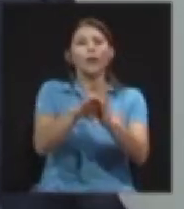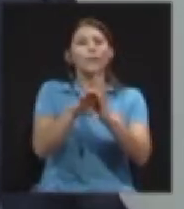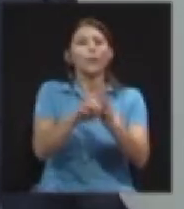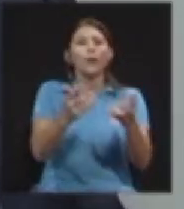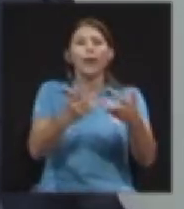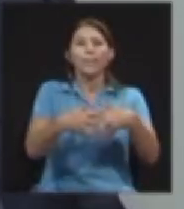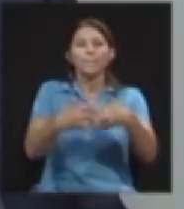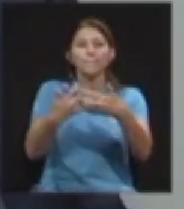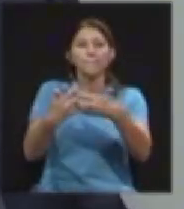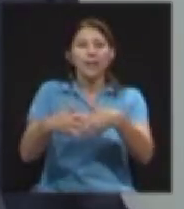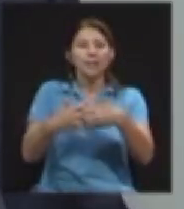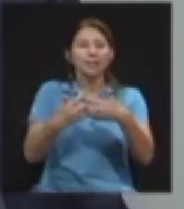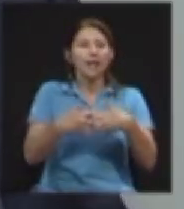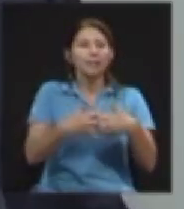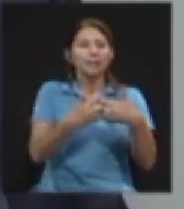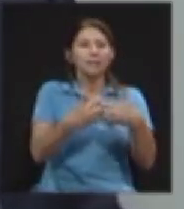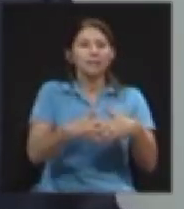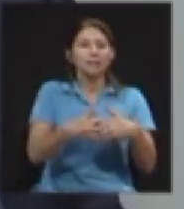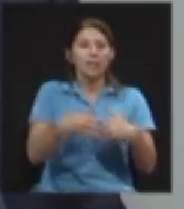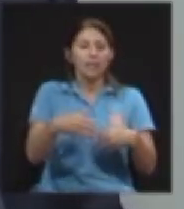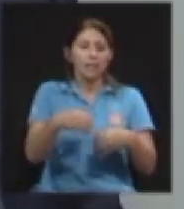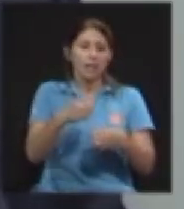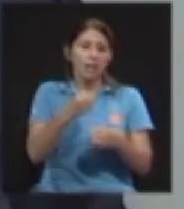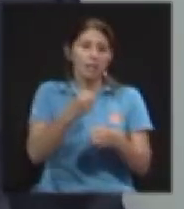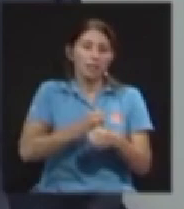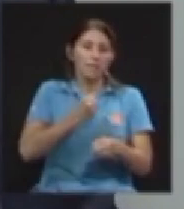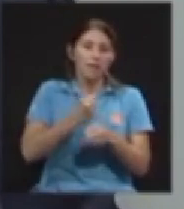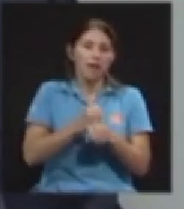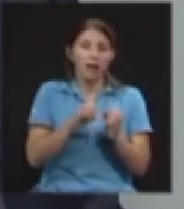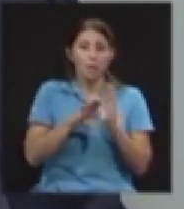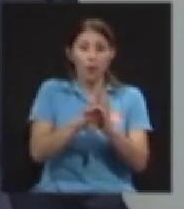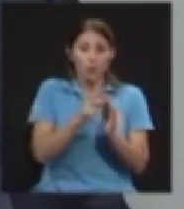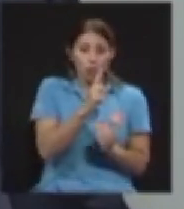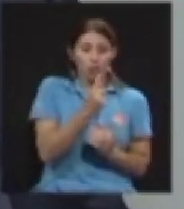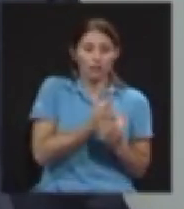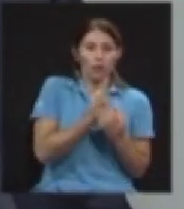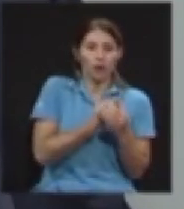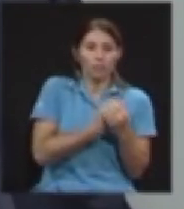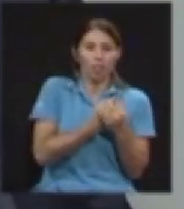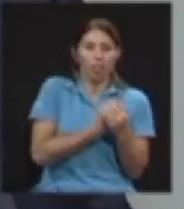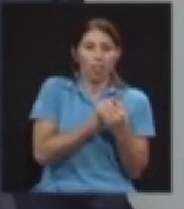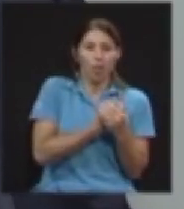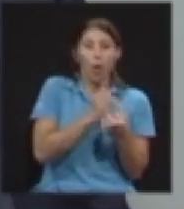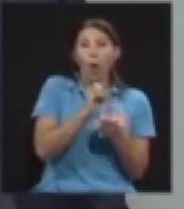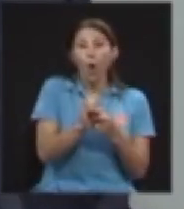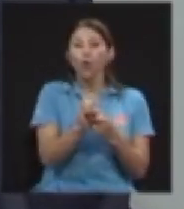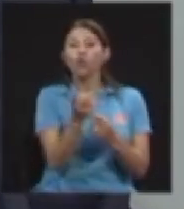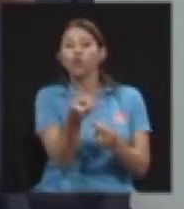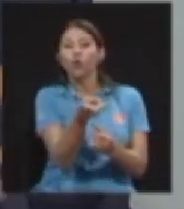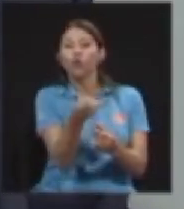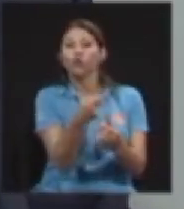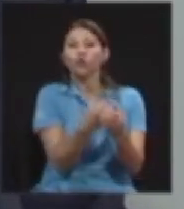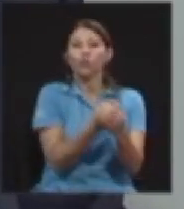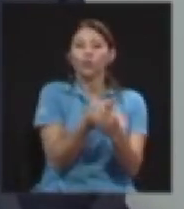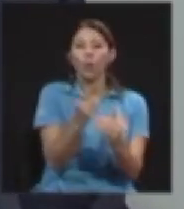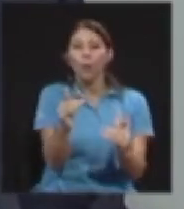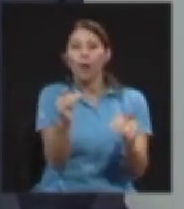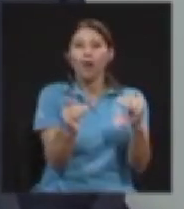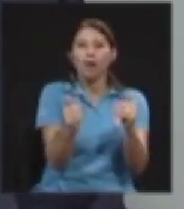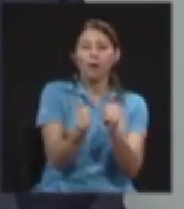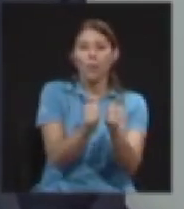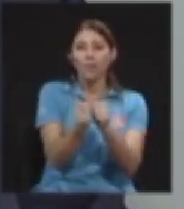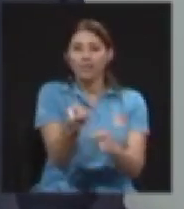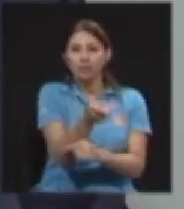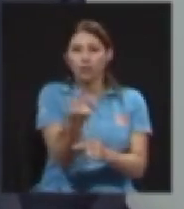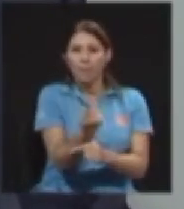que operan en duopolios o en oligopolios, y a partir de ahí incorpora la teoría de juegos